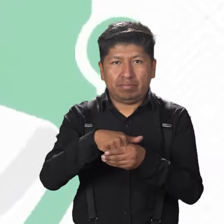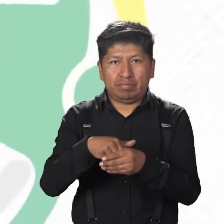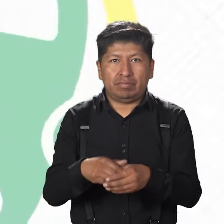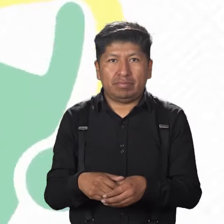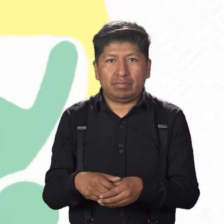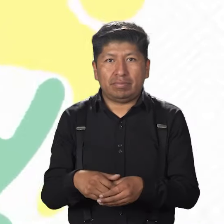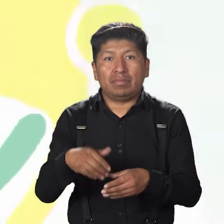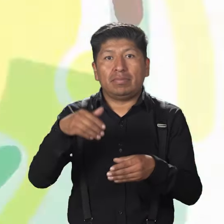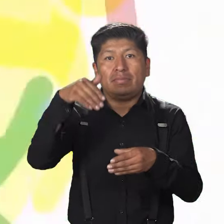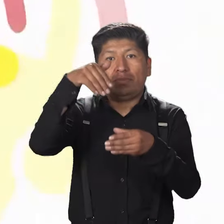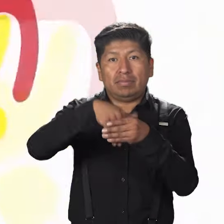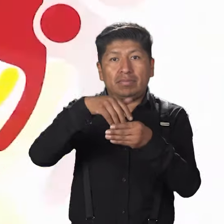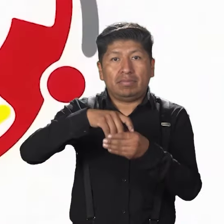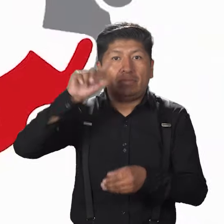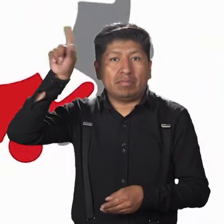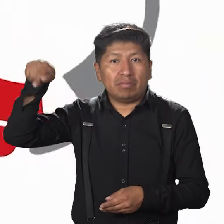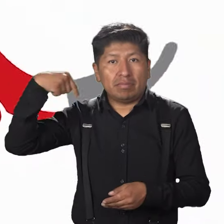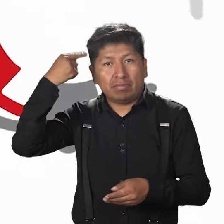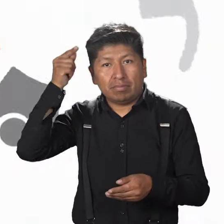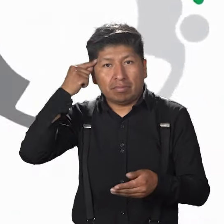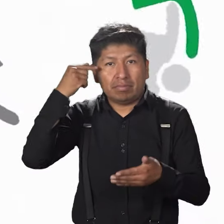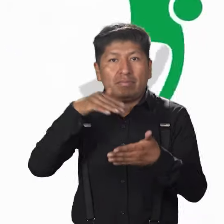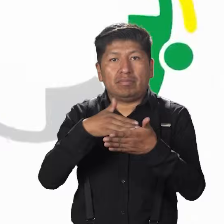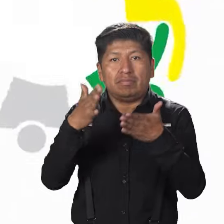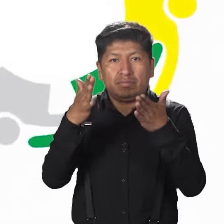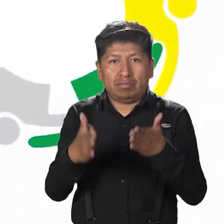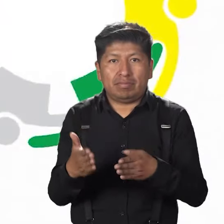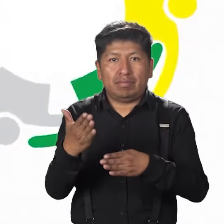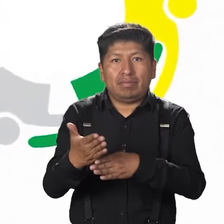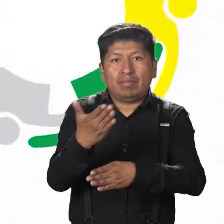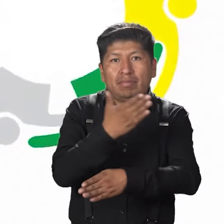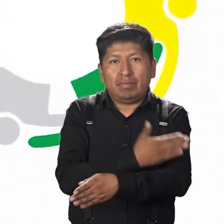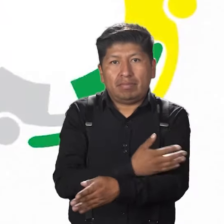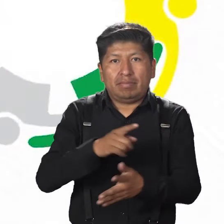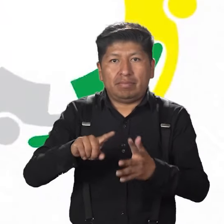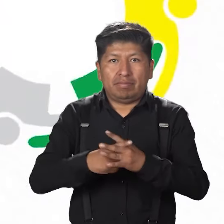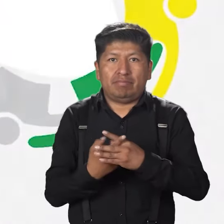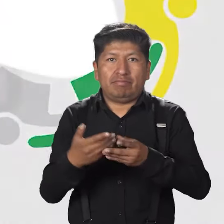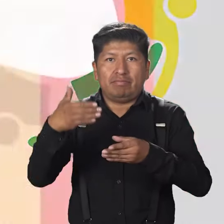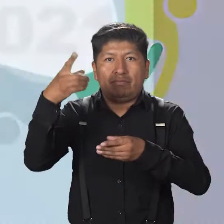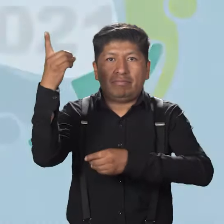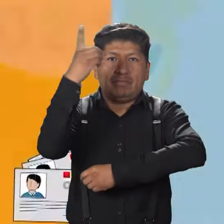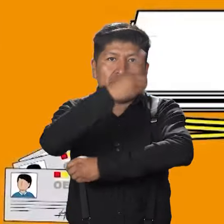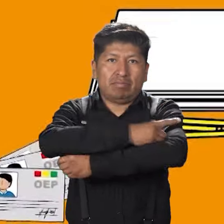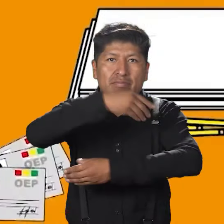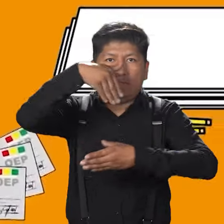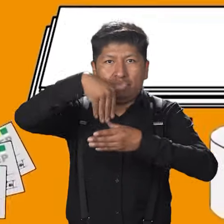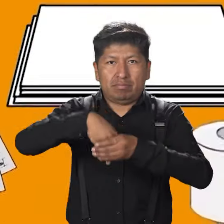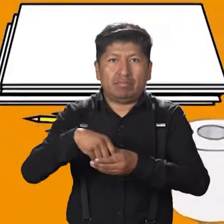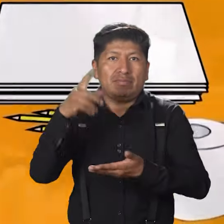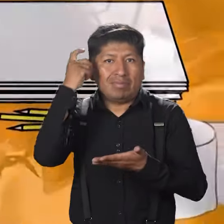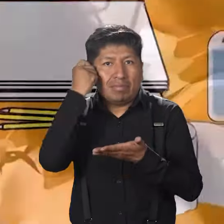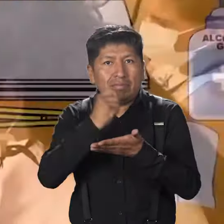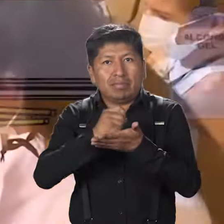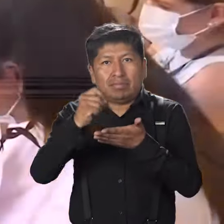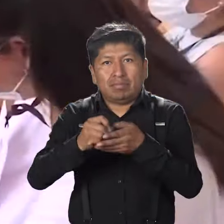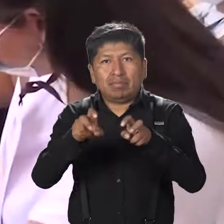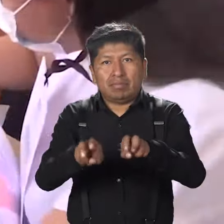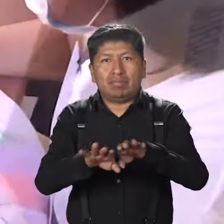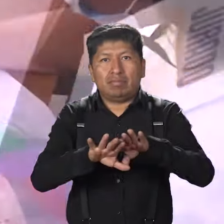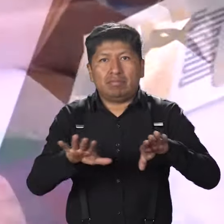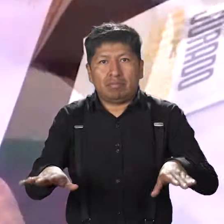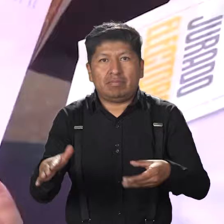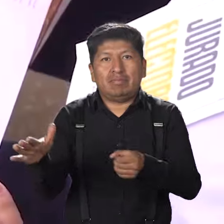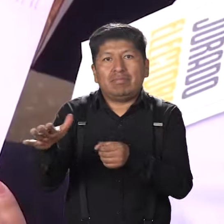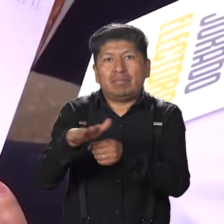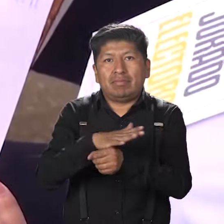Procedimiento de votación. En las elecciones de gobiernos estudiantiles, antes de iniciar la jornada de votación, la secretaria